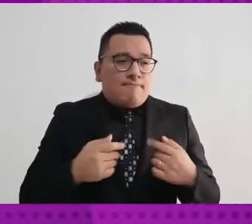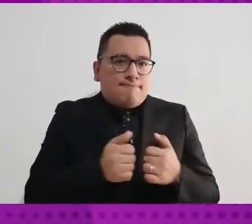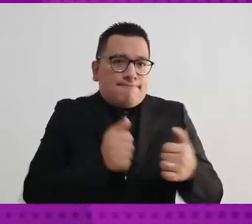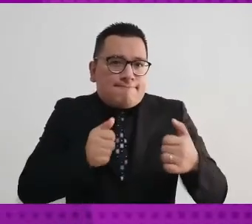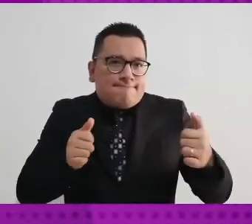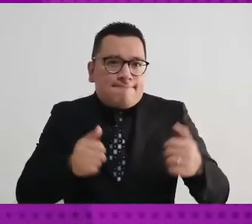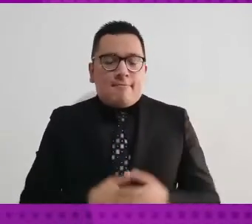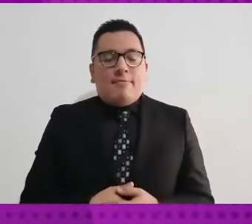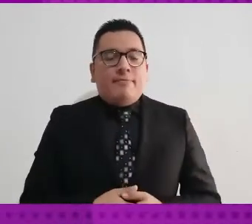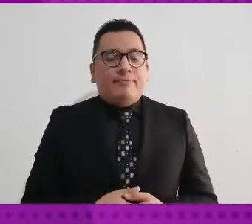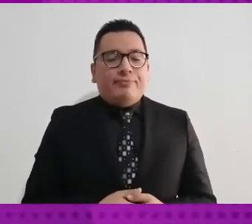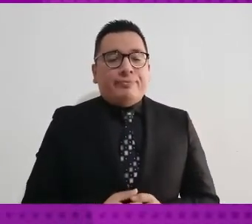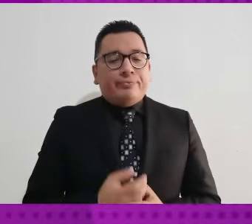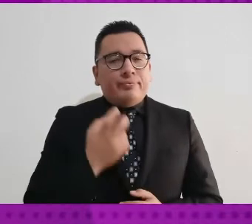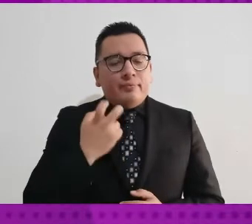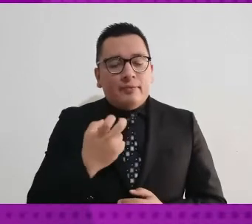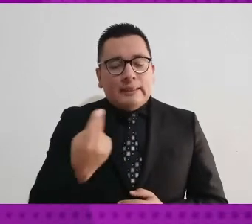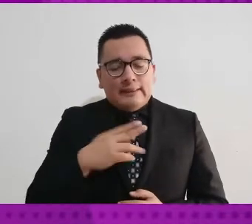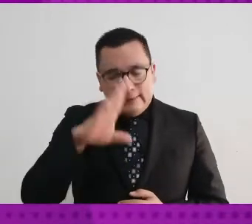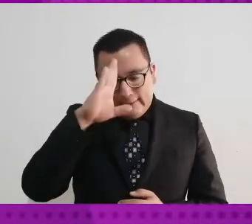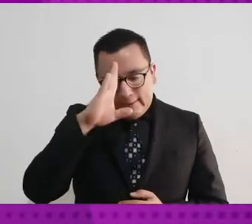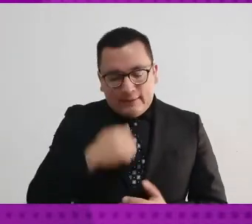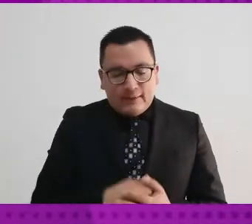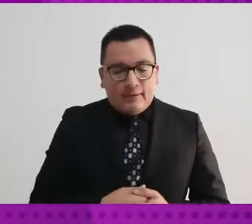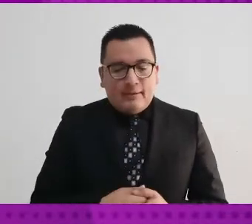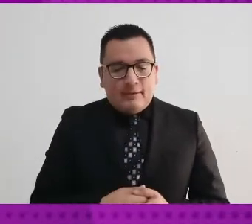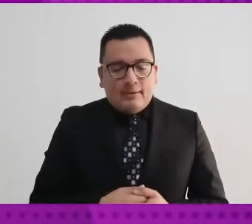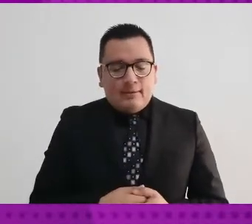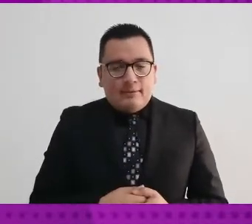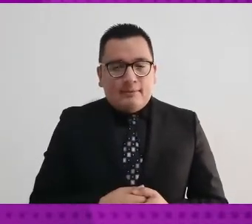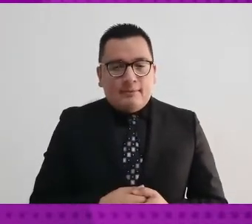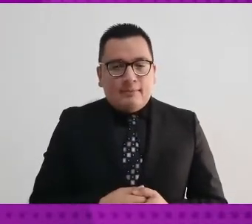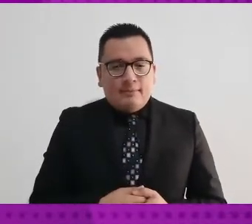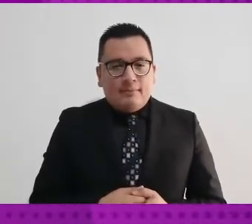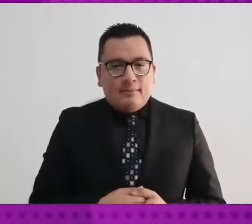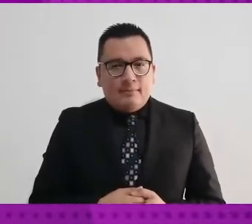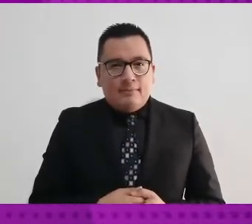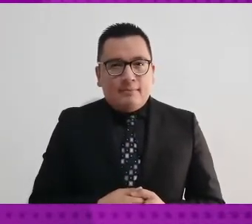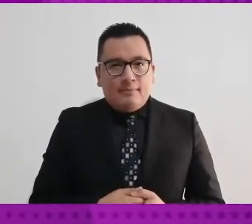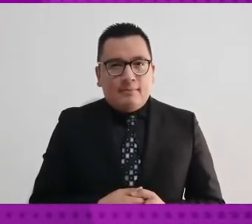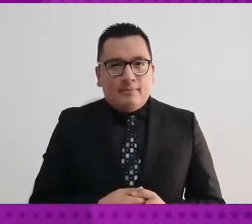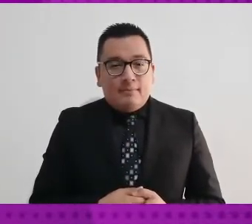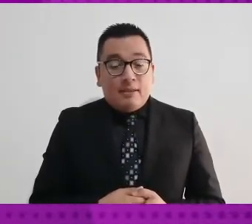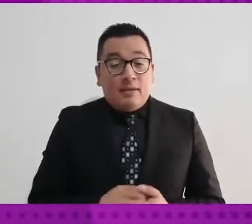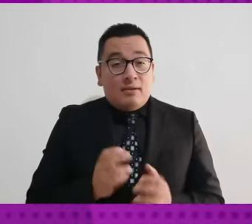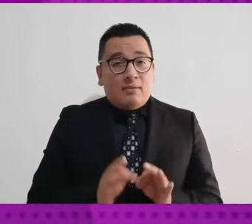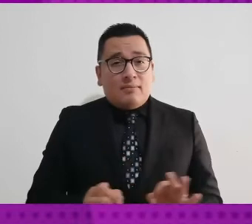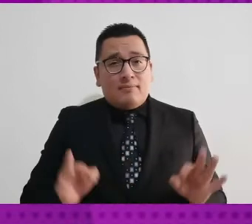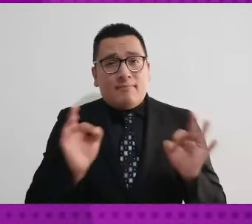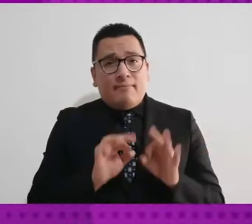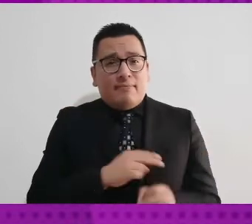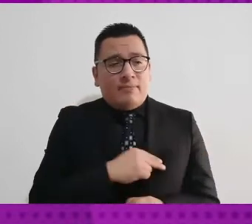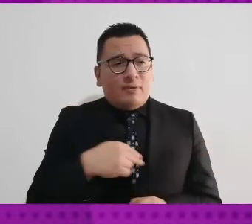fin. Entonces, esa reflexión también nos debe llevar a que sí es